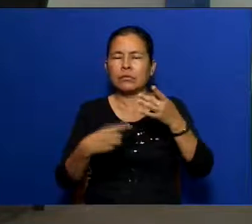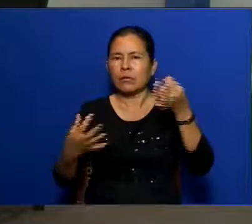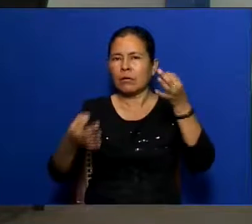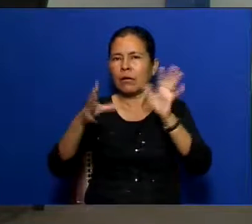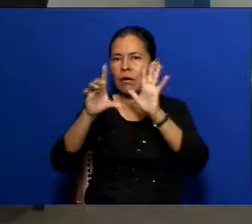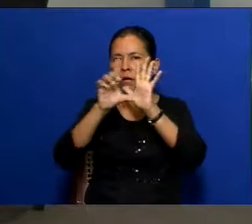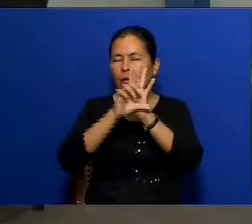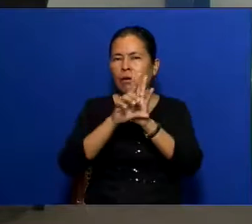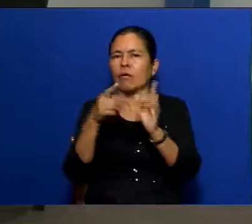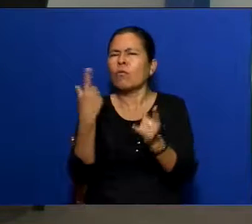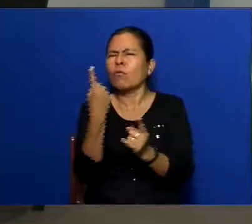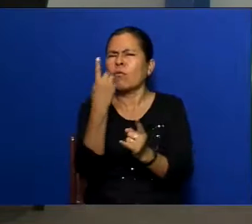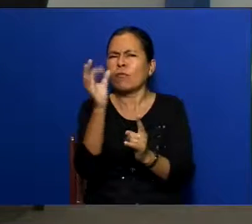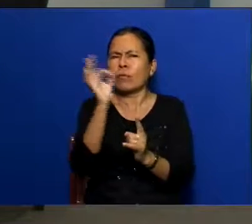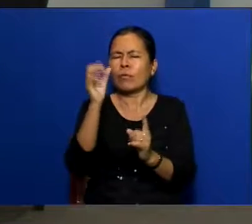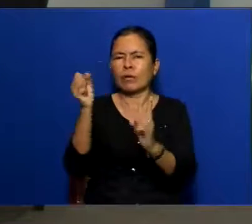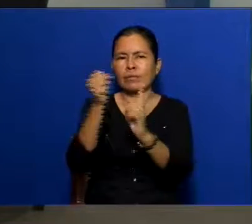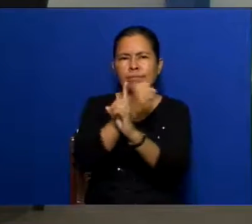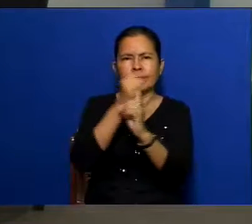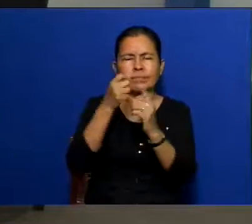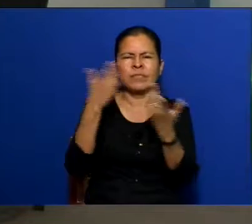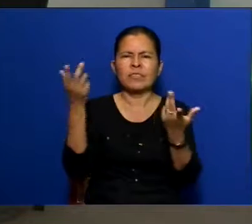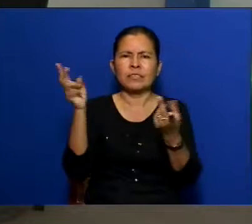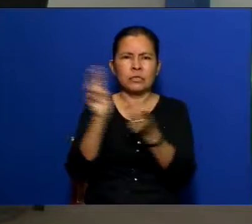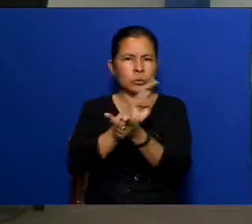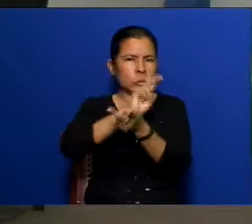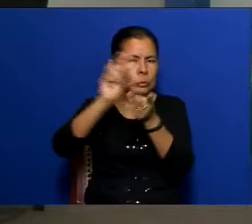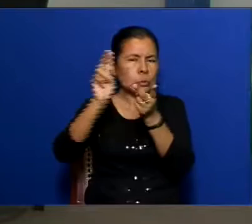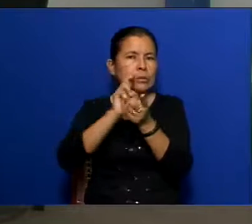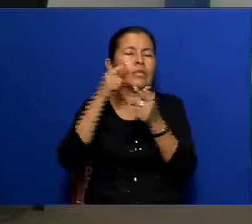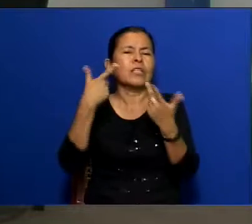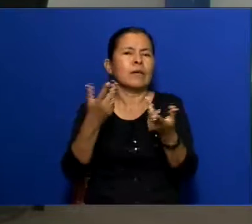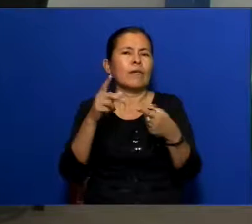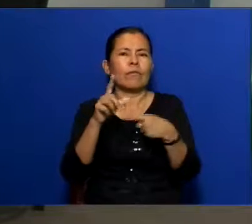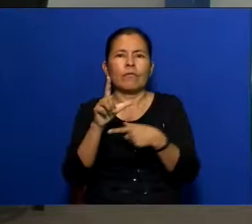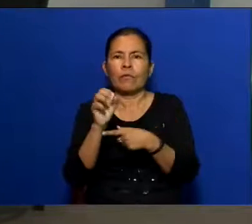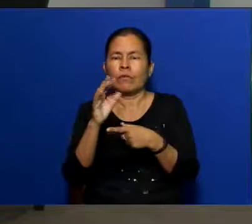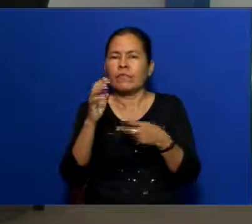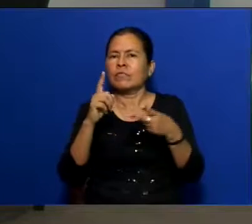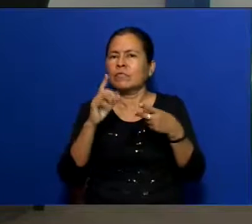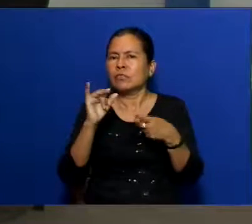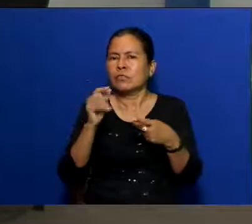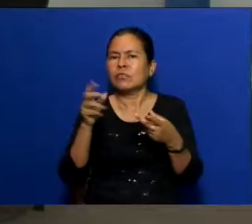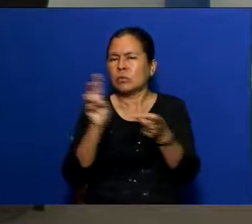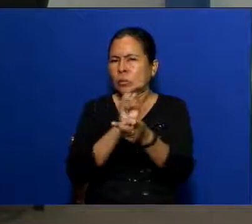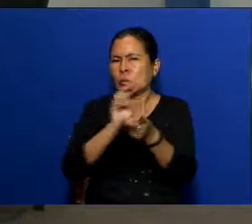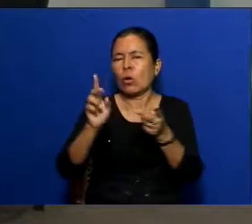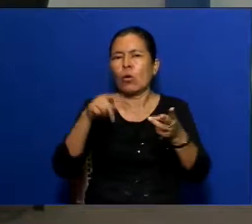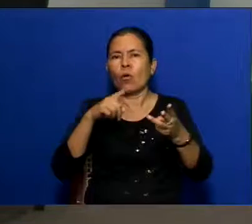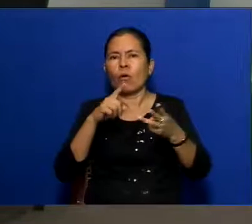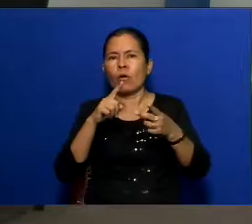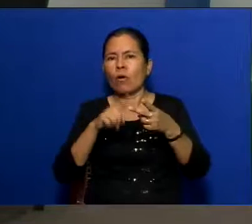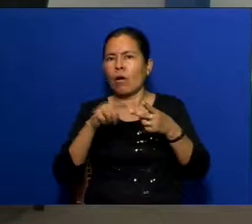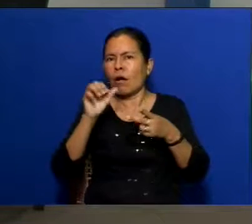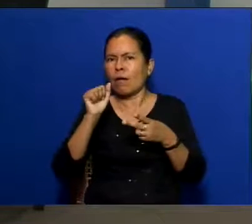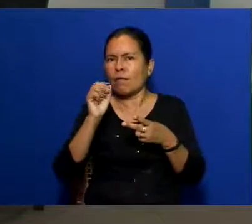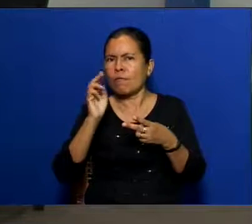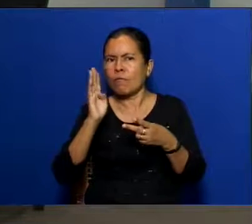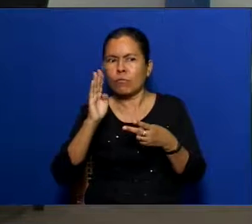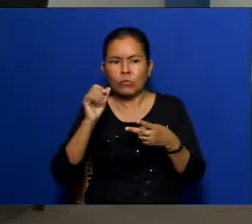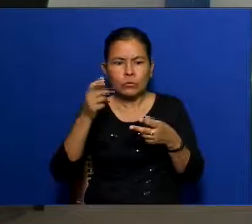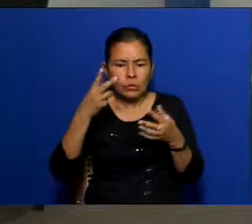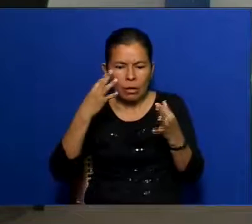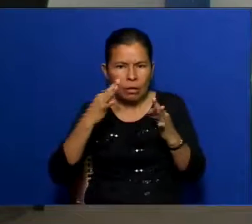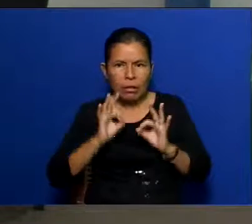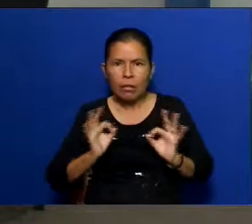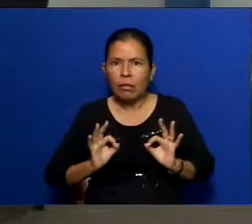violencia sexual. Y dentro de los delitos de violencia sexual, el delito de abuso sexual, donde no hay lesiones. Y muchos